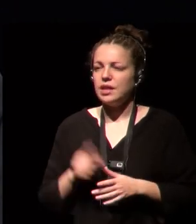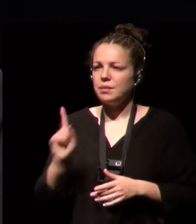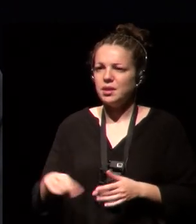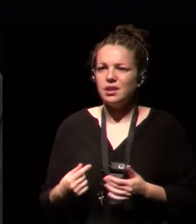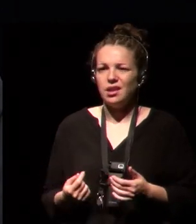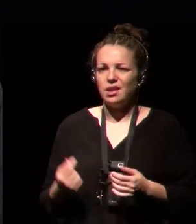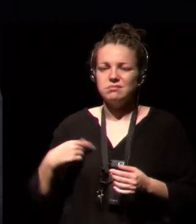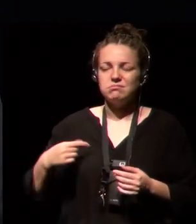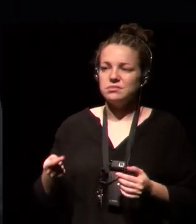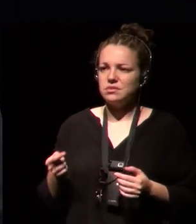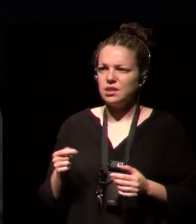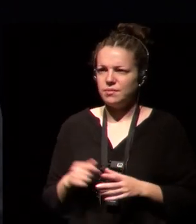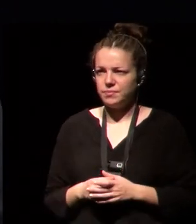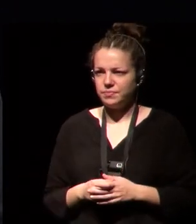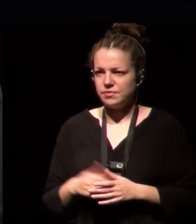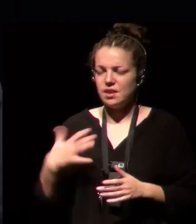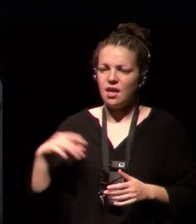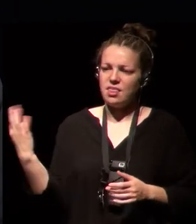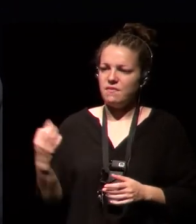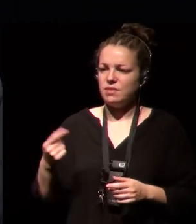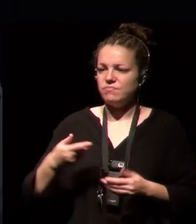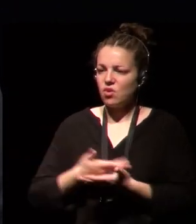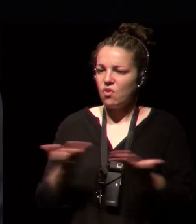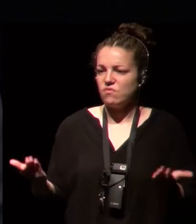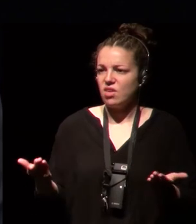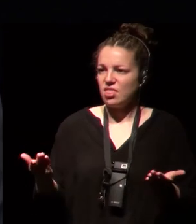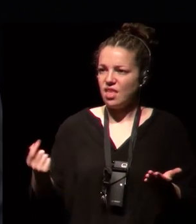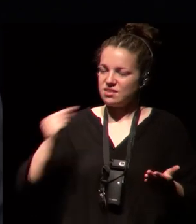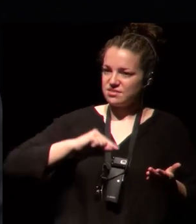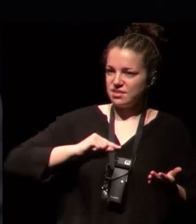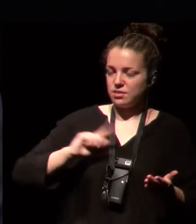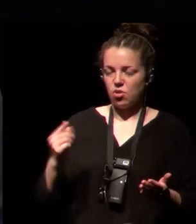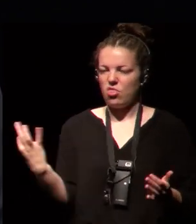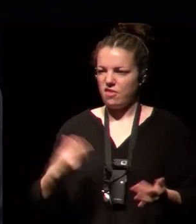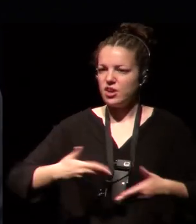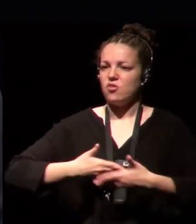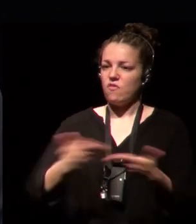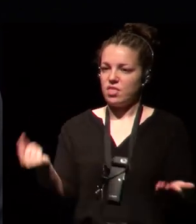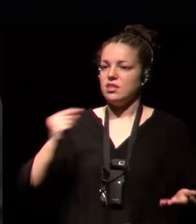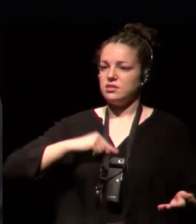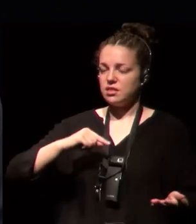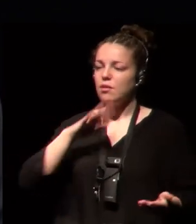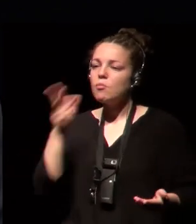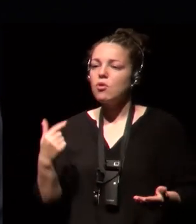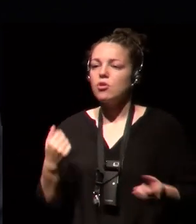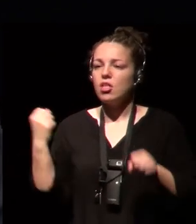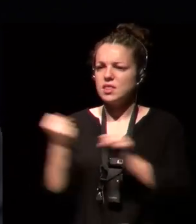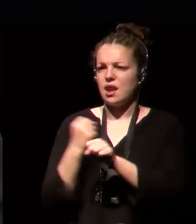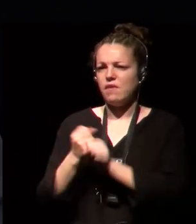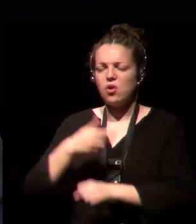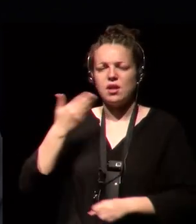sin confianza, porque tenemos que tener toda la confianza del mundo, puesto que es una labor, como digo, muy importante y urgente.